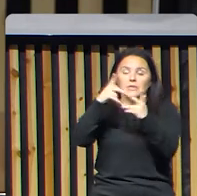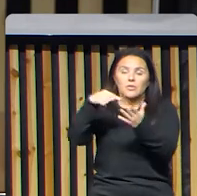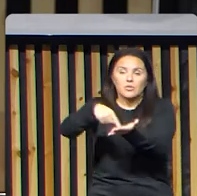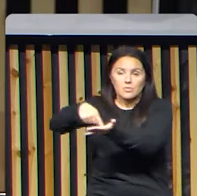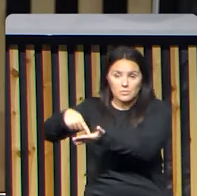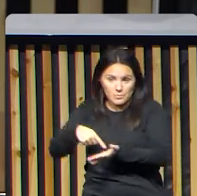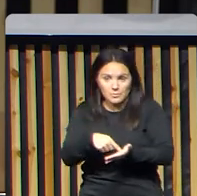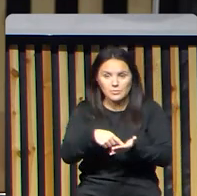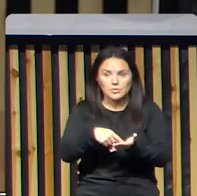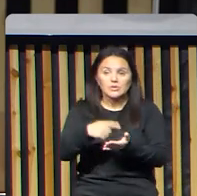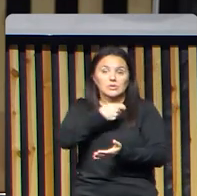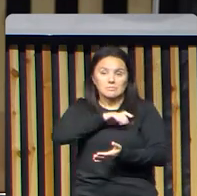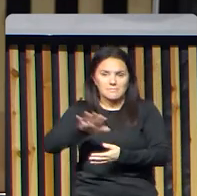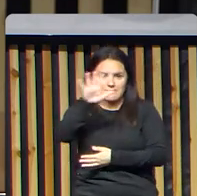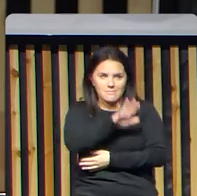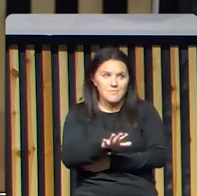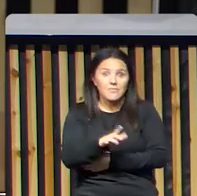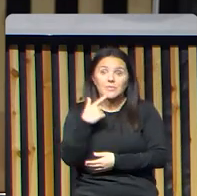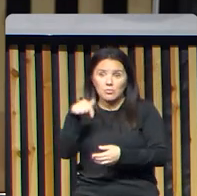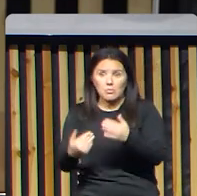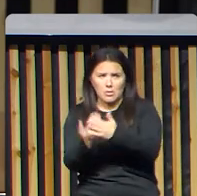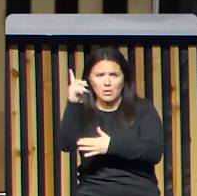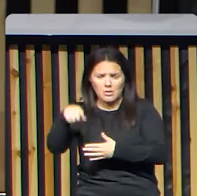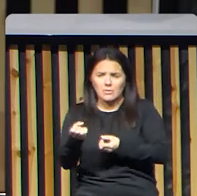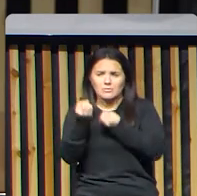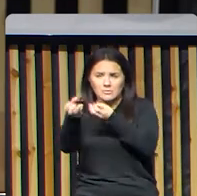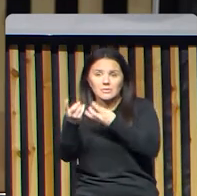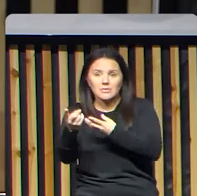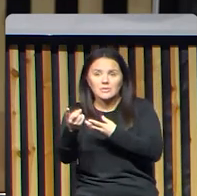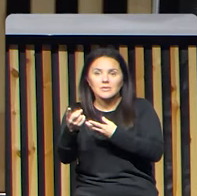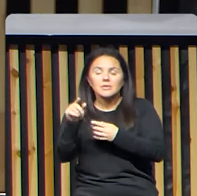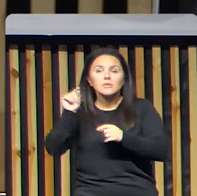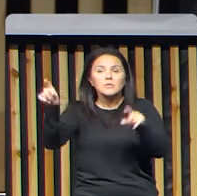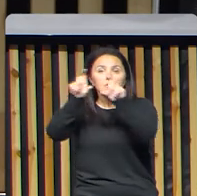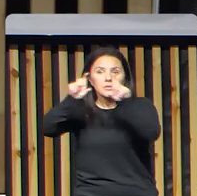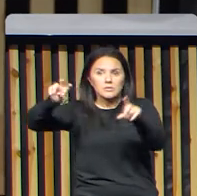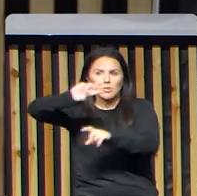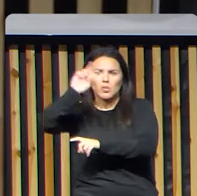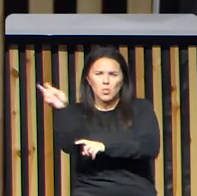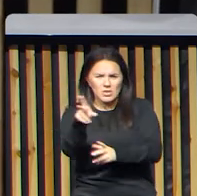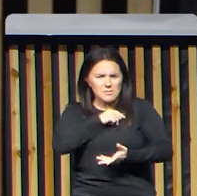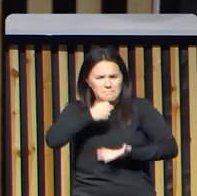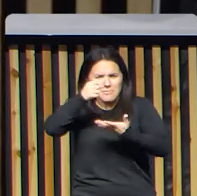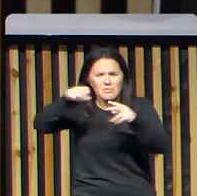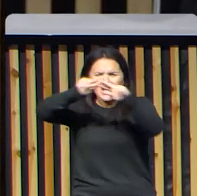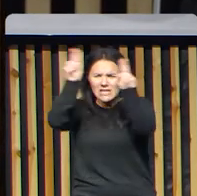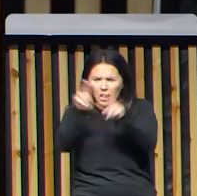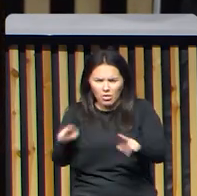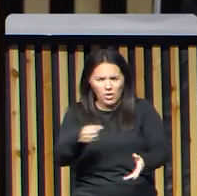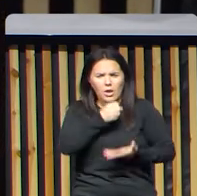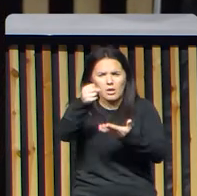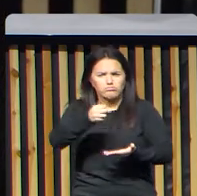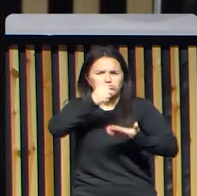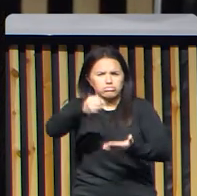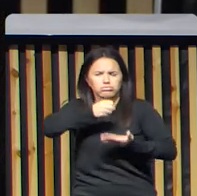que por otro lado como comentaba esta mañana es una agencia multi premiada internacionalmente por